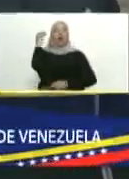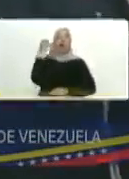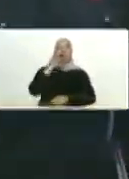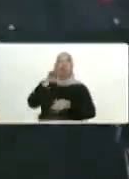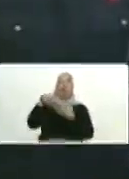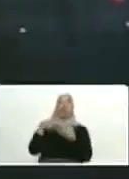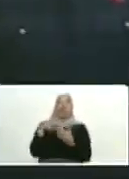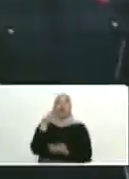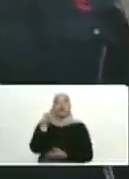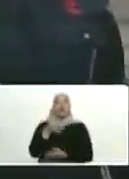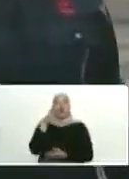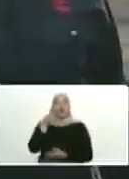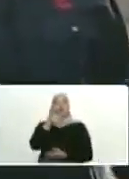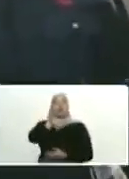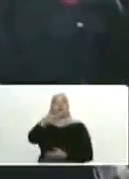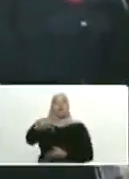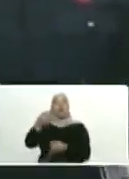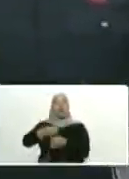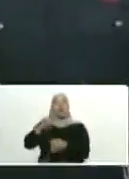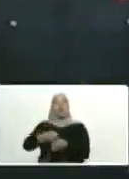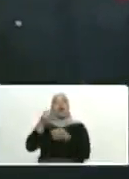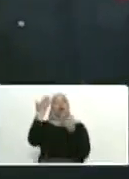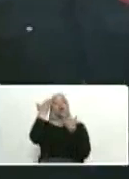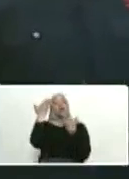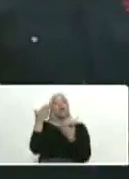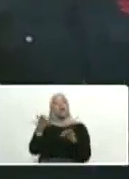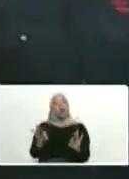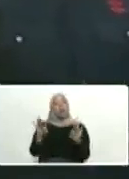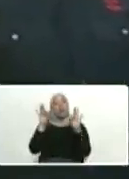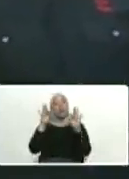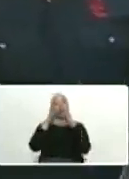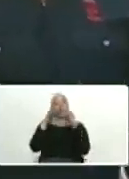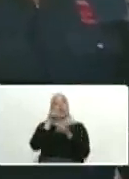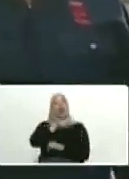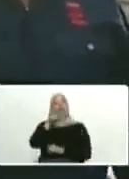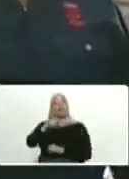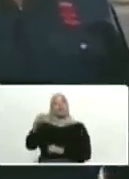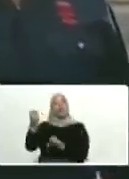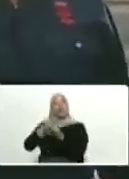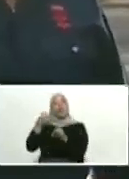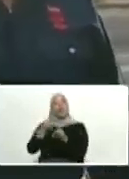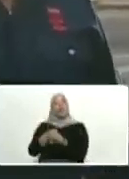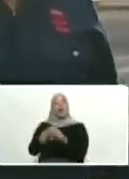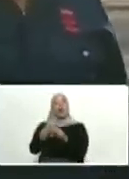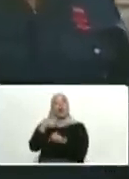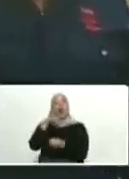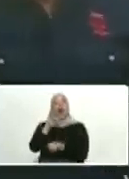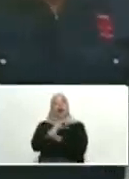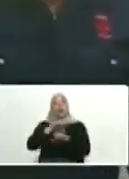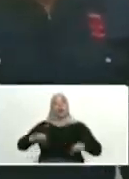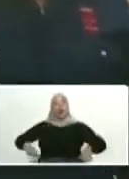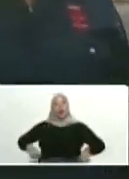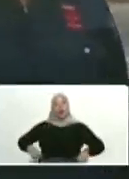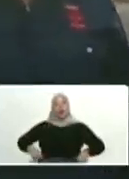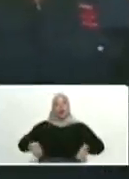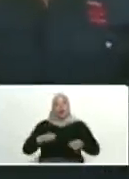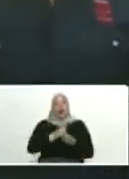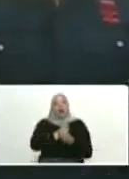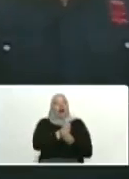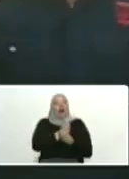y para siempre la clase Obrera mi saludo especial para toda la clase Obrera de guayana nuestra amada guayana